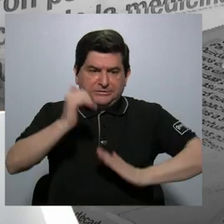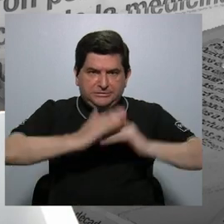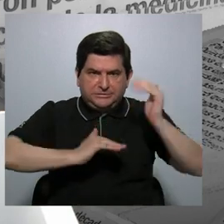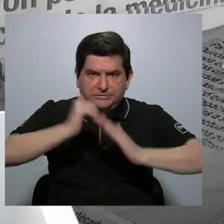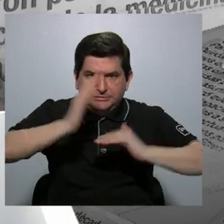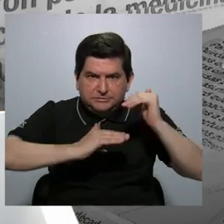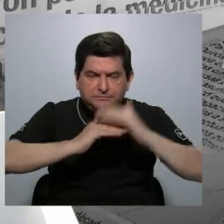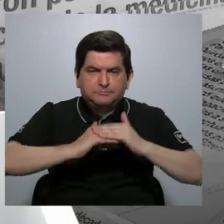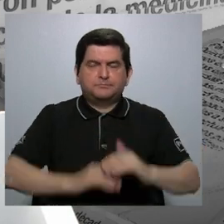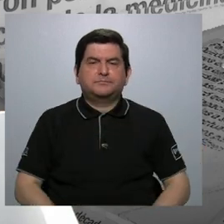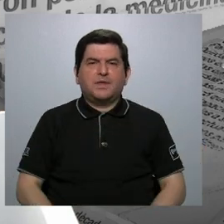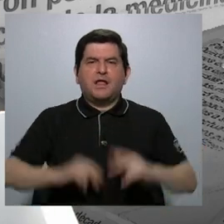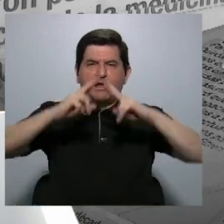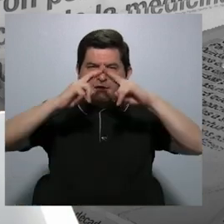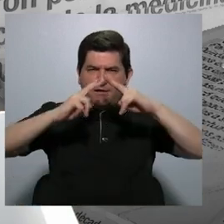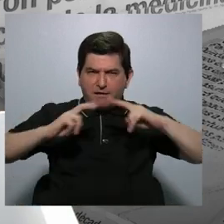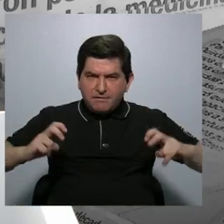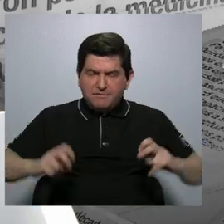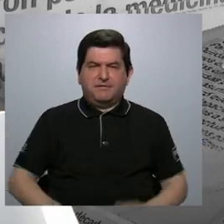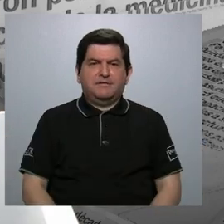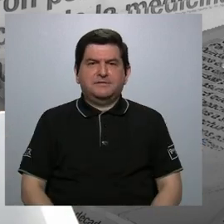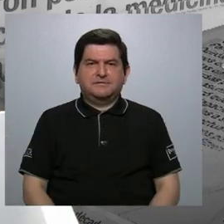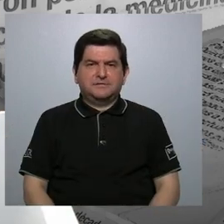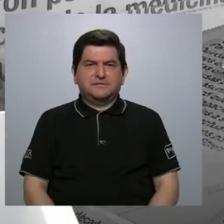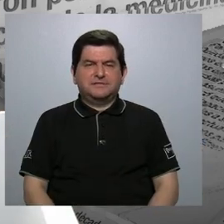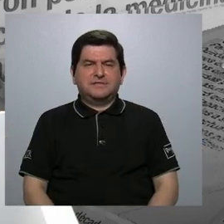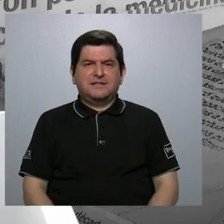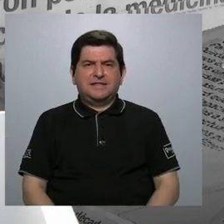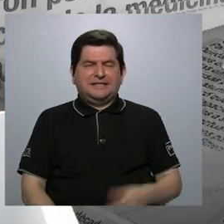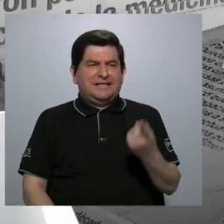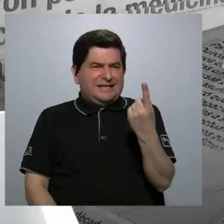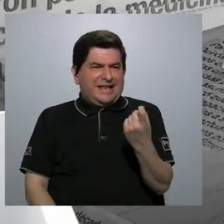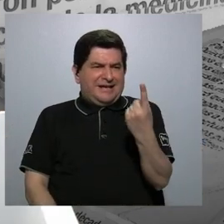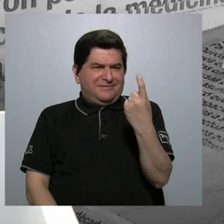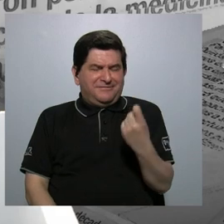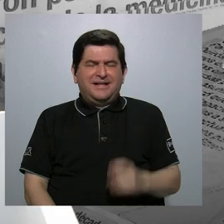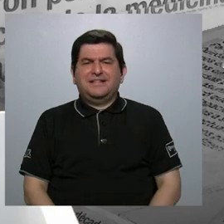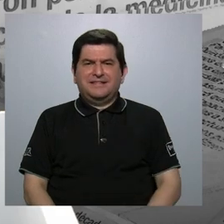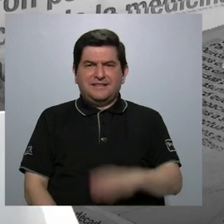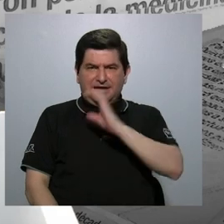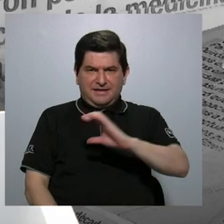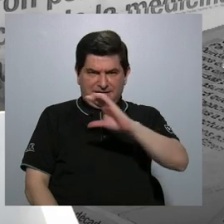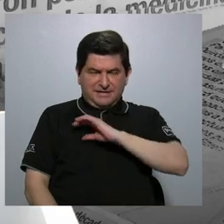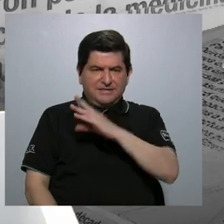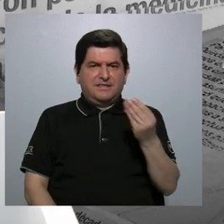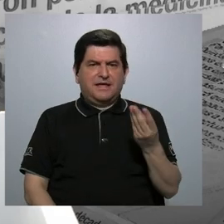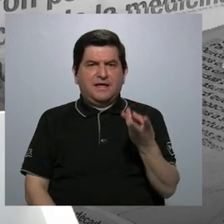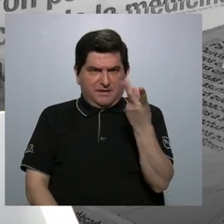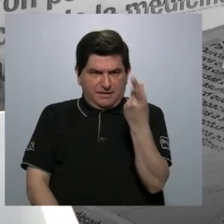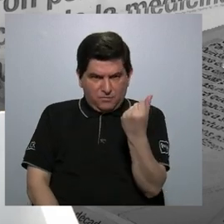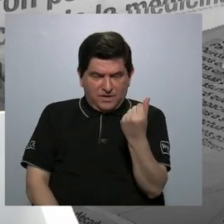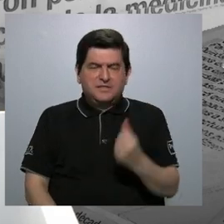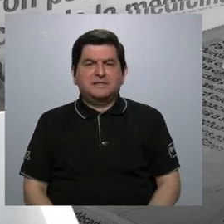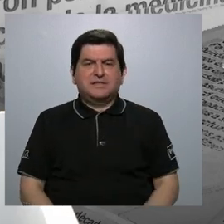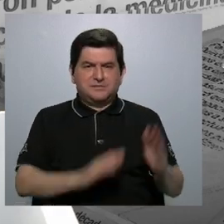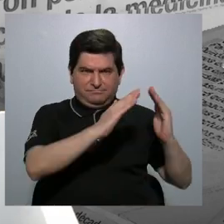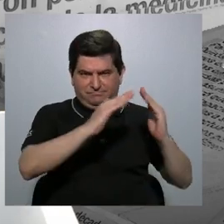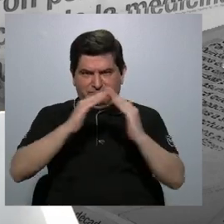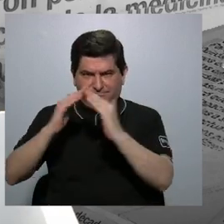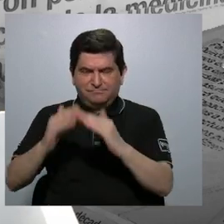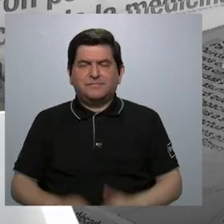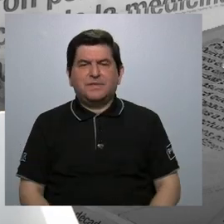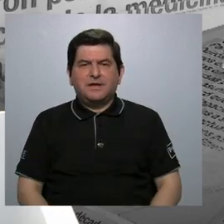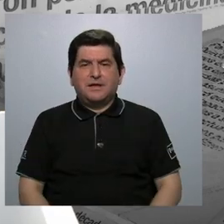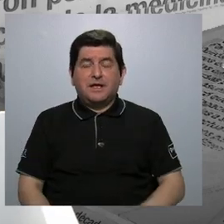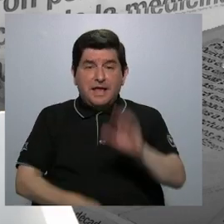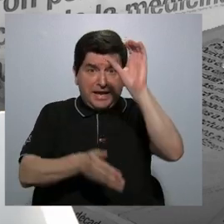construcción, el análisis de cómo está el déficit cuantitativo y cualitativo del sector vivienda, un